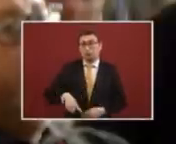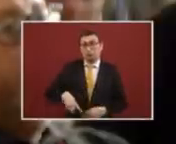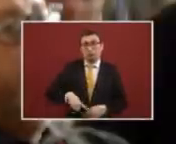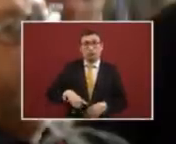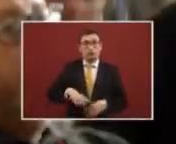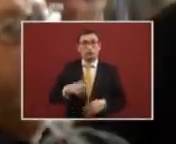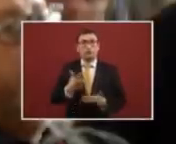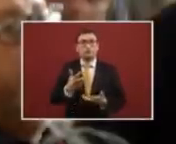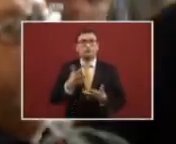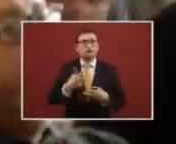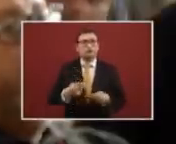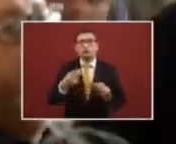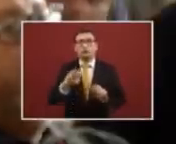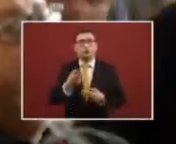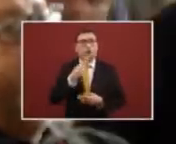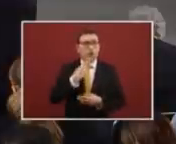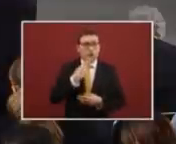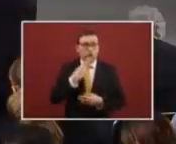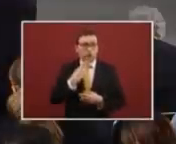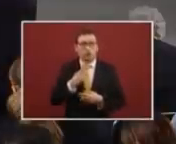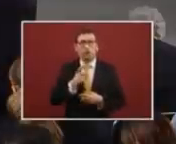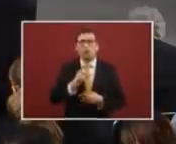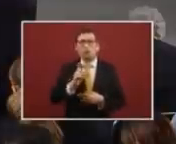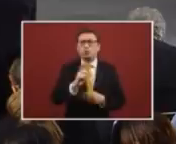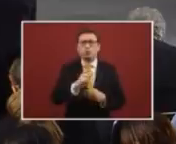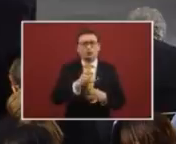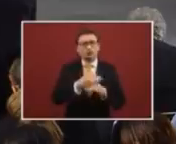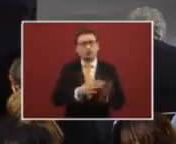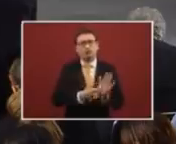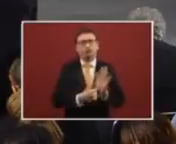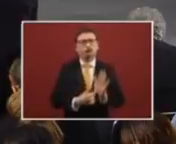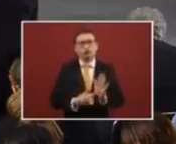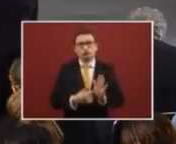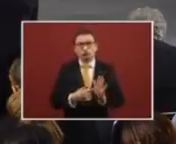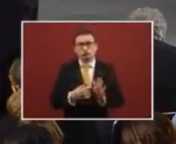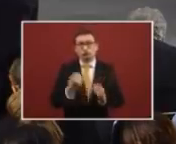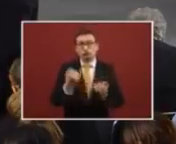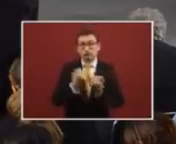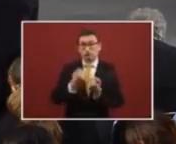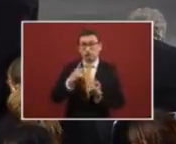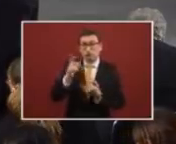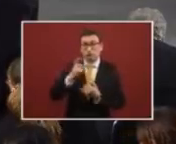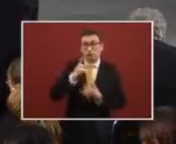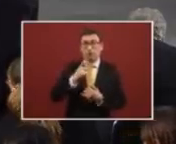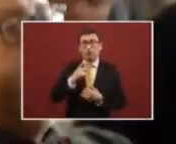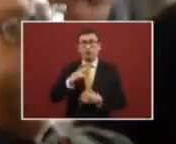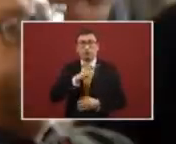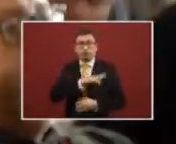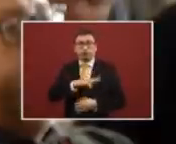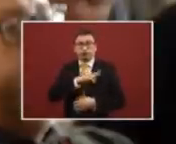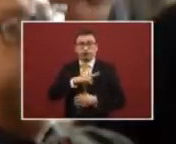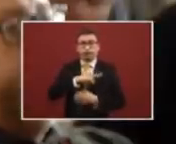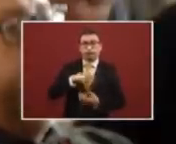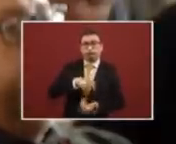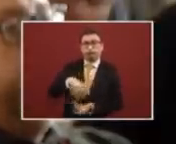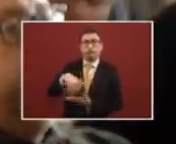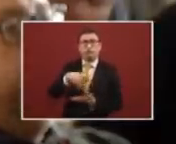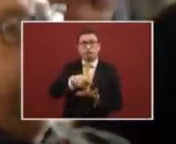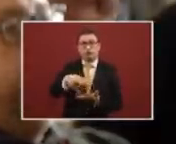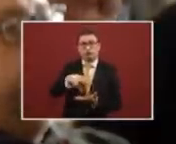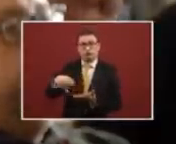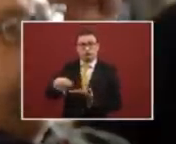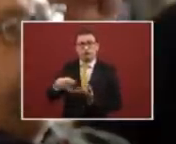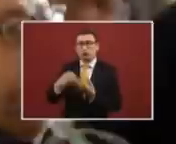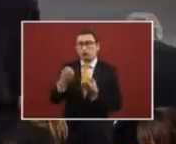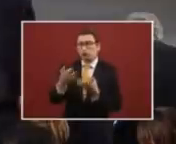¿Para cuándo se dará ese informe y cómo evitar que la entrega de fertilizantes se use electoralmente como se